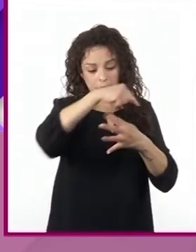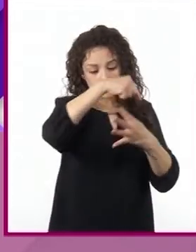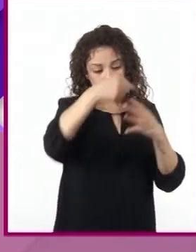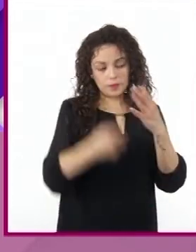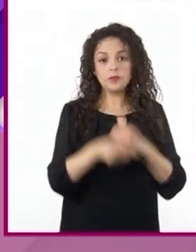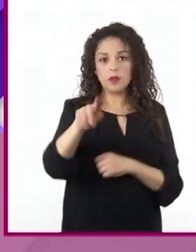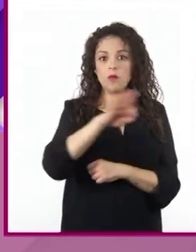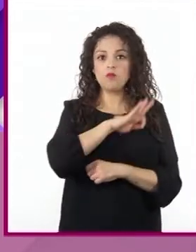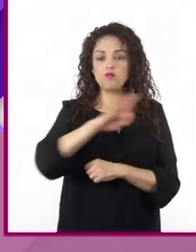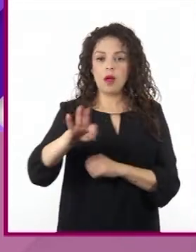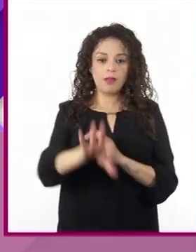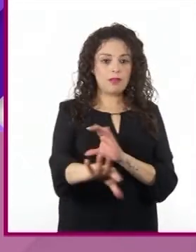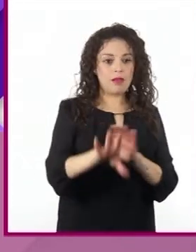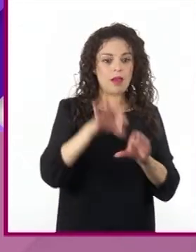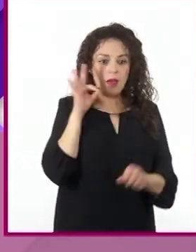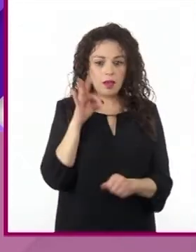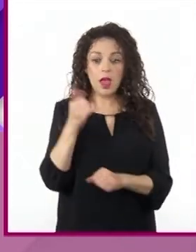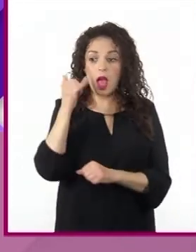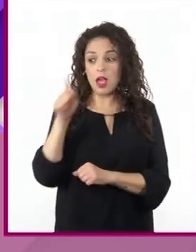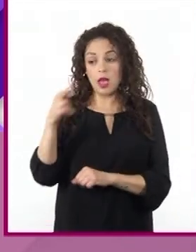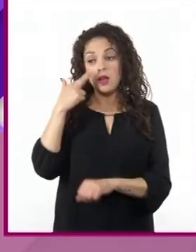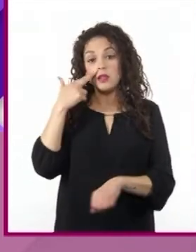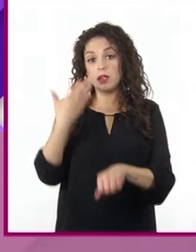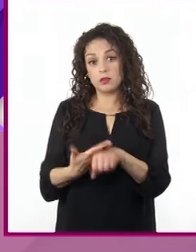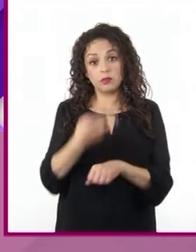sus acciones y asumir las consecuencias.